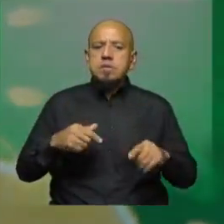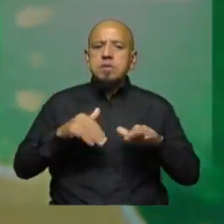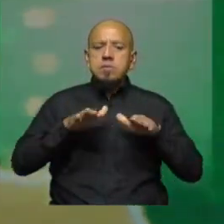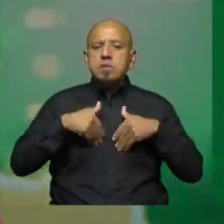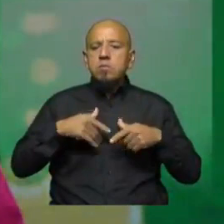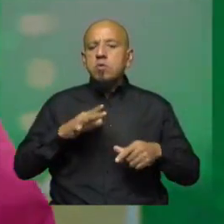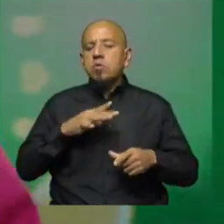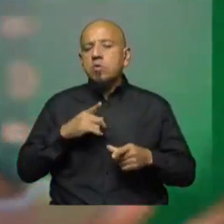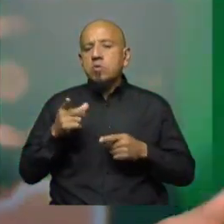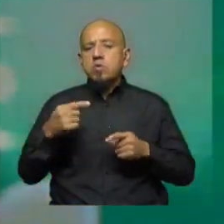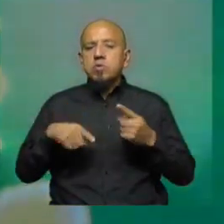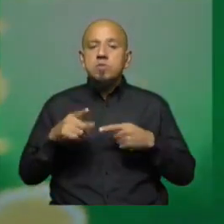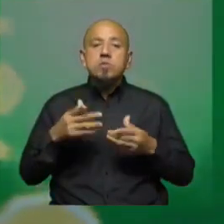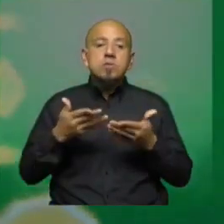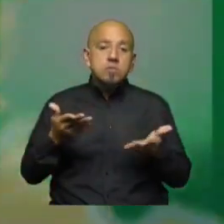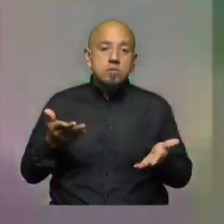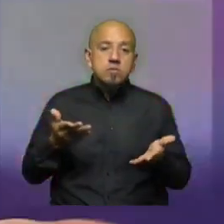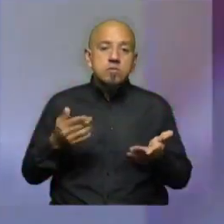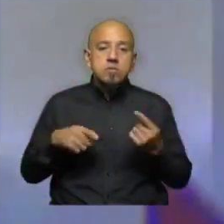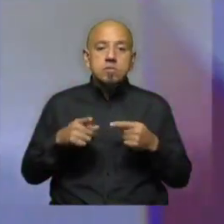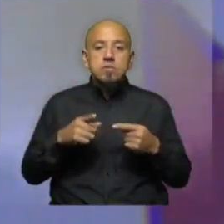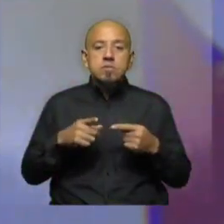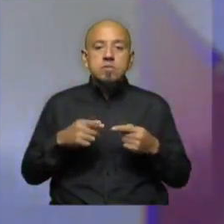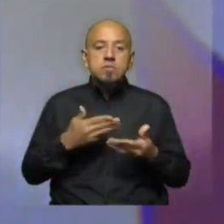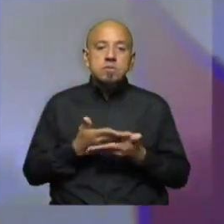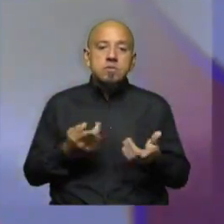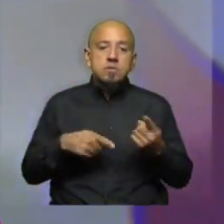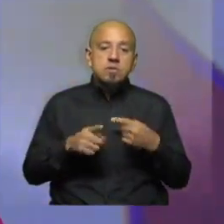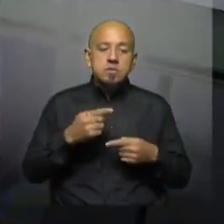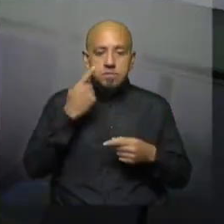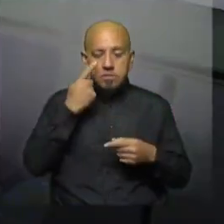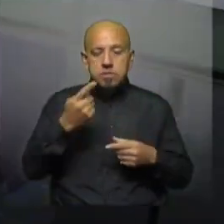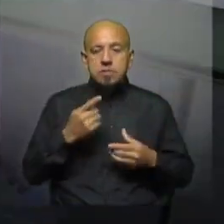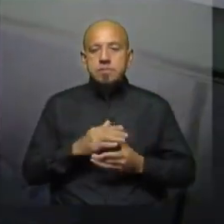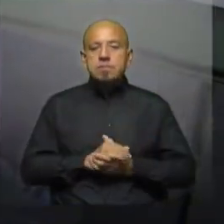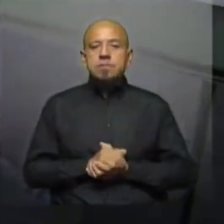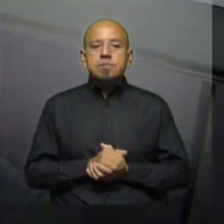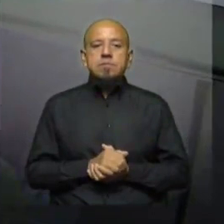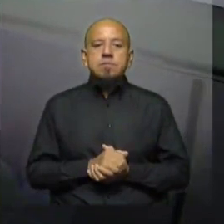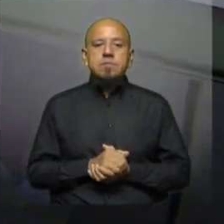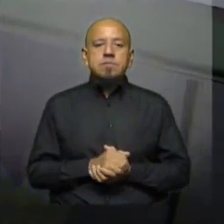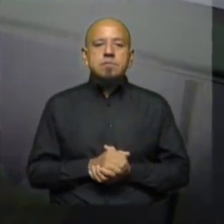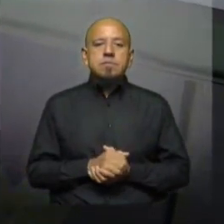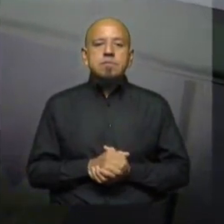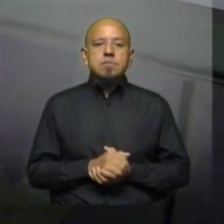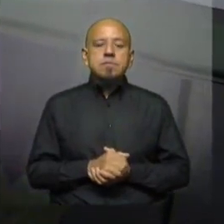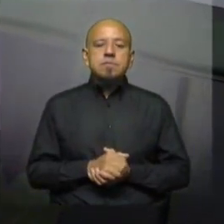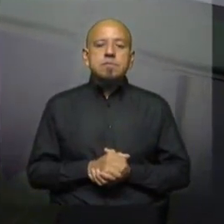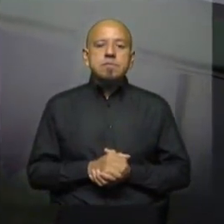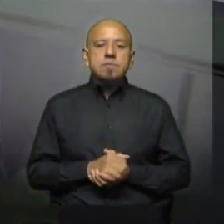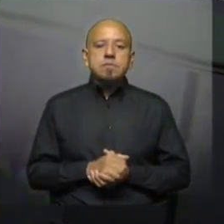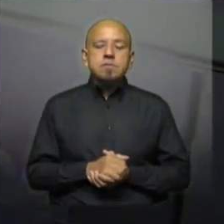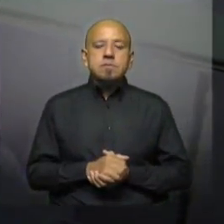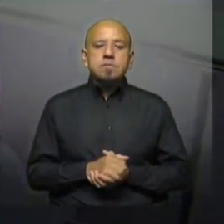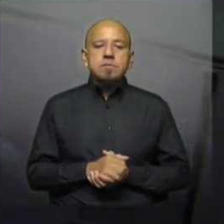patrimonio. Así que, bueno, si les parece, les dejo con esta nota. Divino, sí, muchas gracias, buen fin de semana, More. Buen fin de semana. Nos vemos la semana